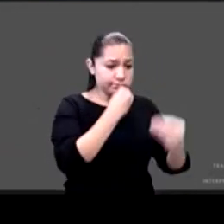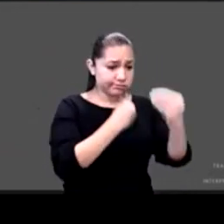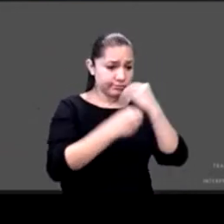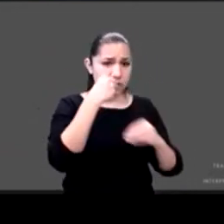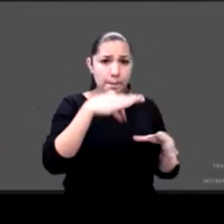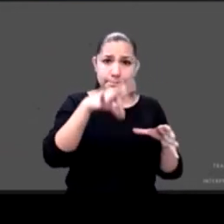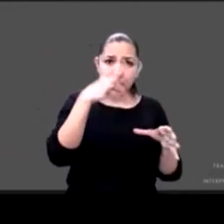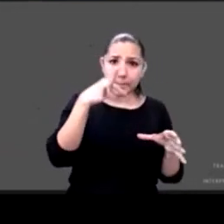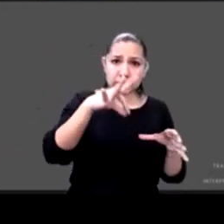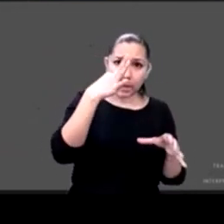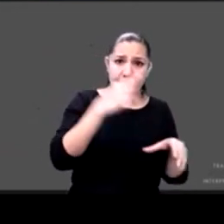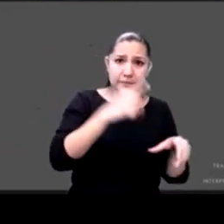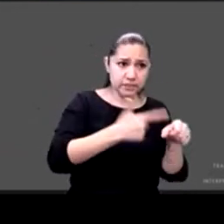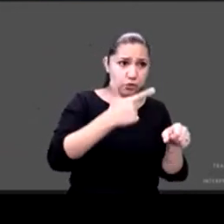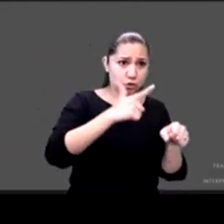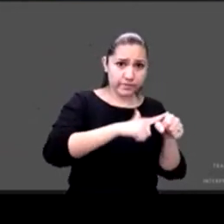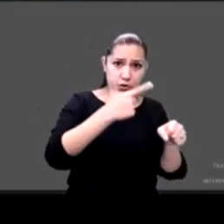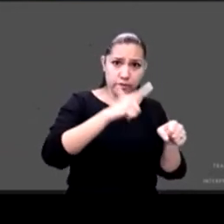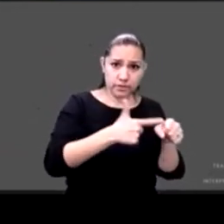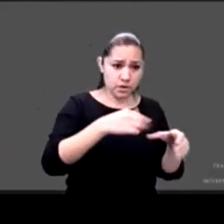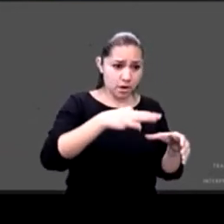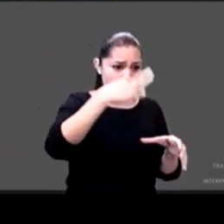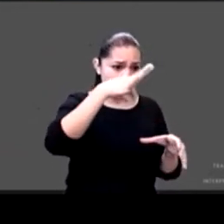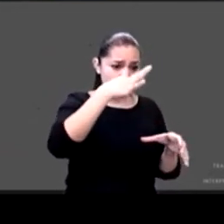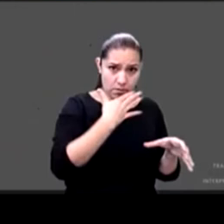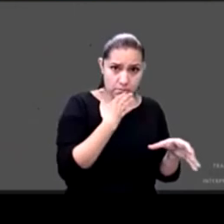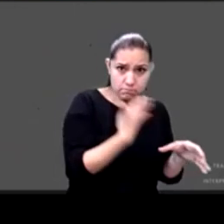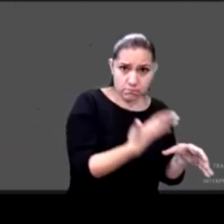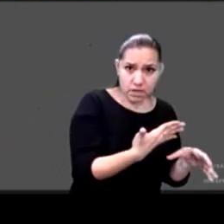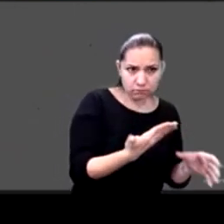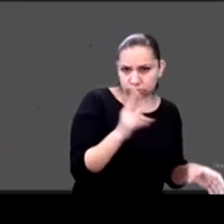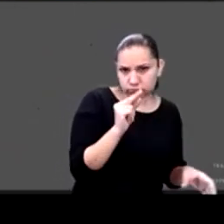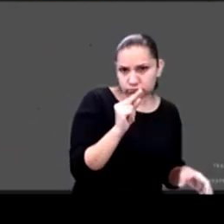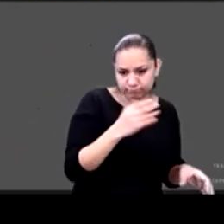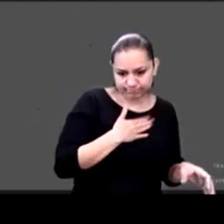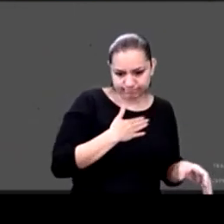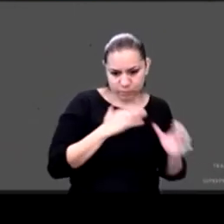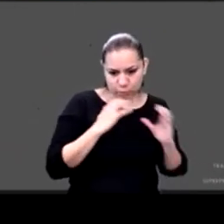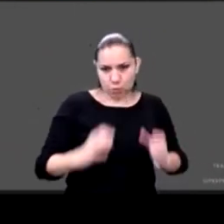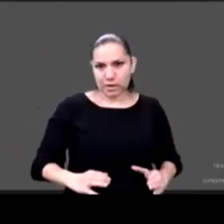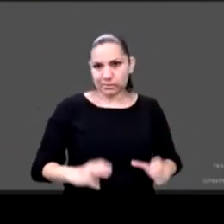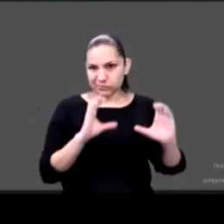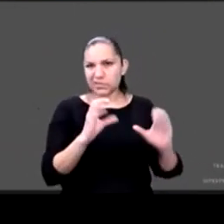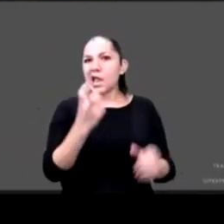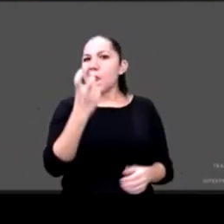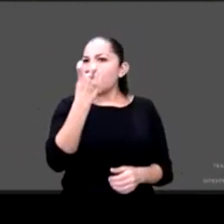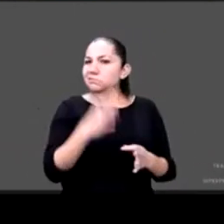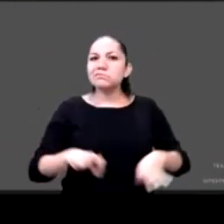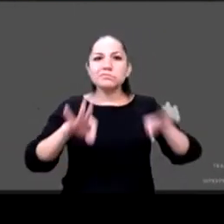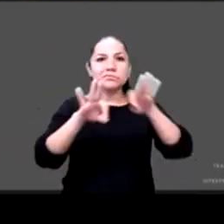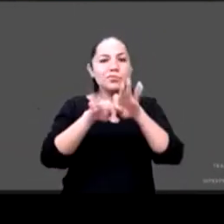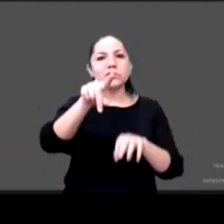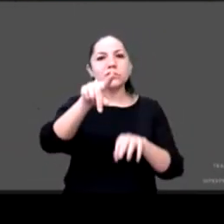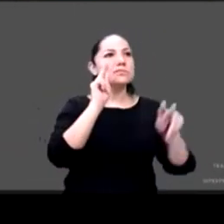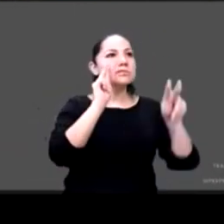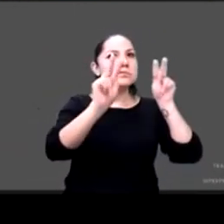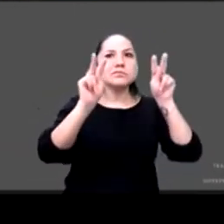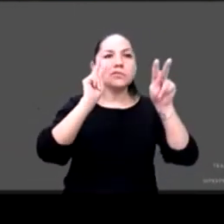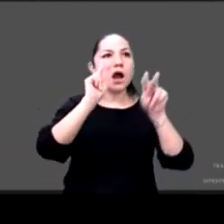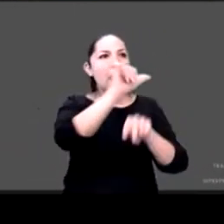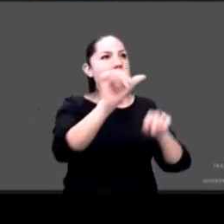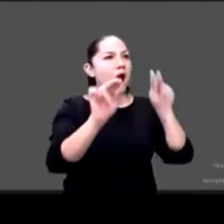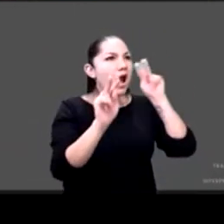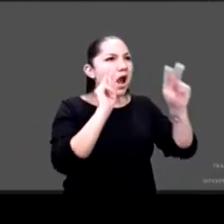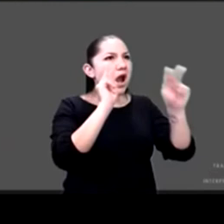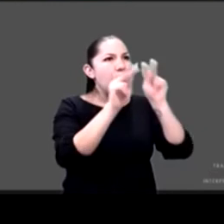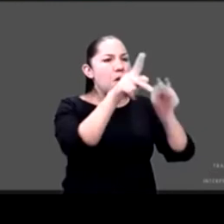y mucho menos generarlos. Entonces, crear un ambiente también de lenguaje y pensamientos positivos.